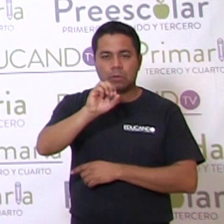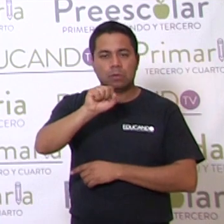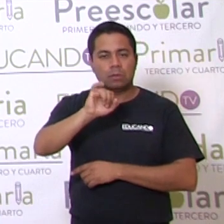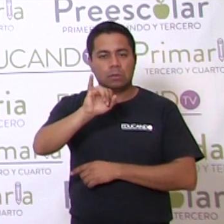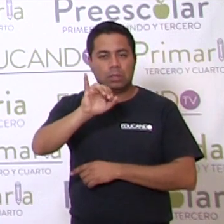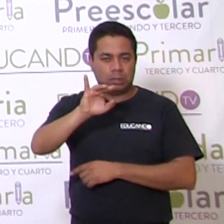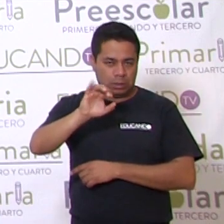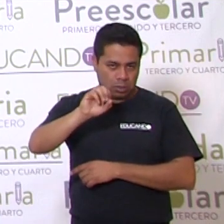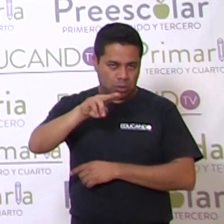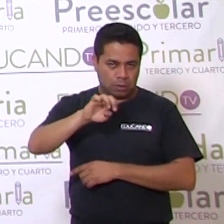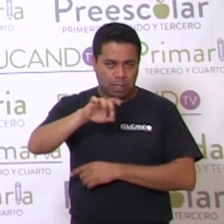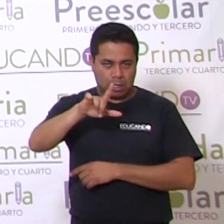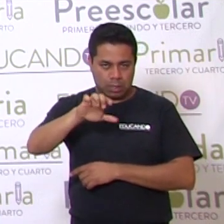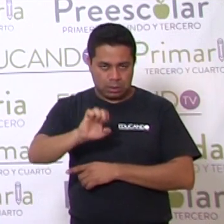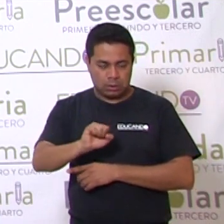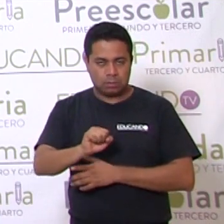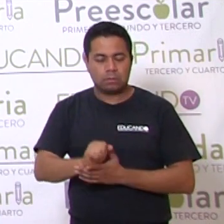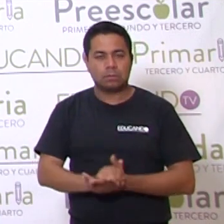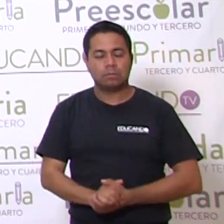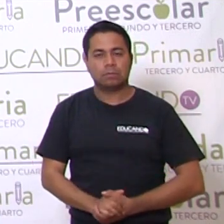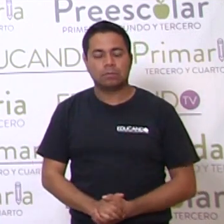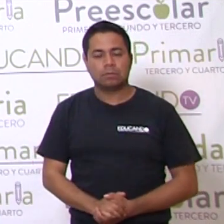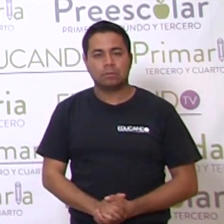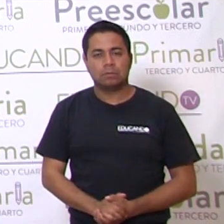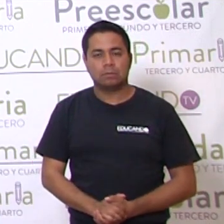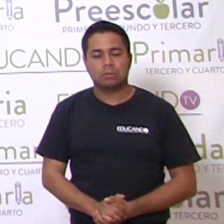preposicionales. ¿Bien?